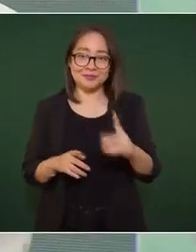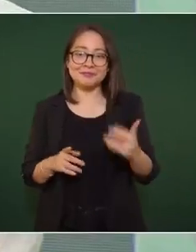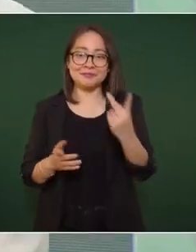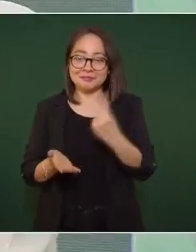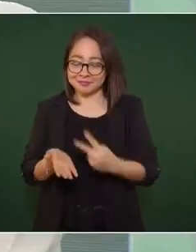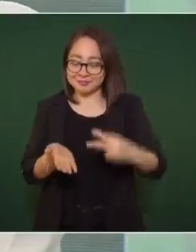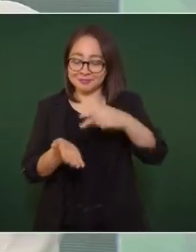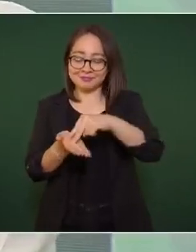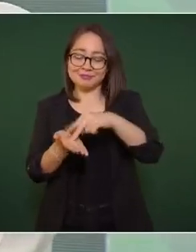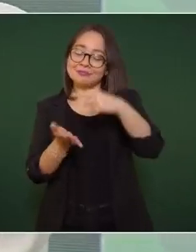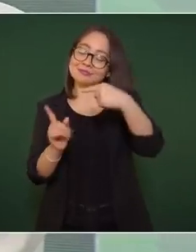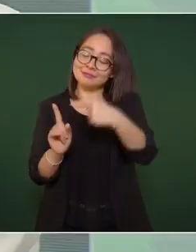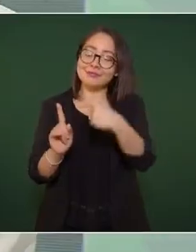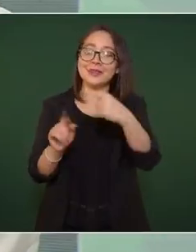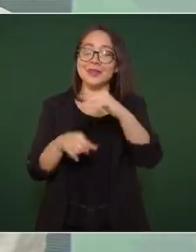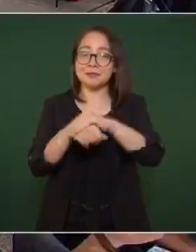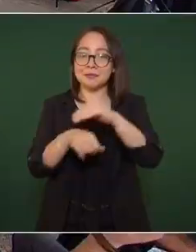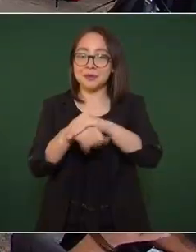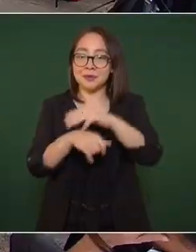buenísima.